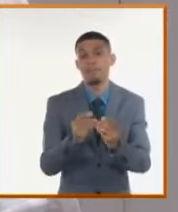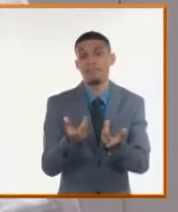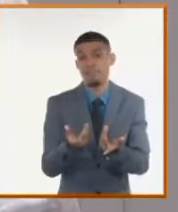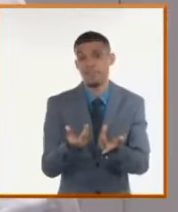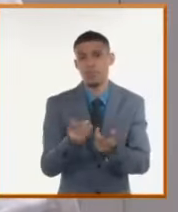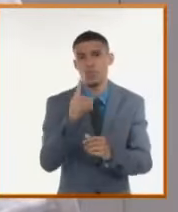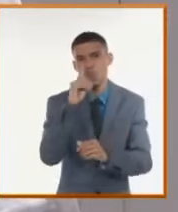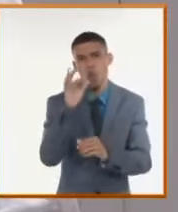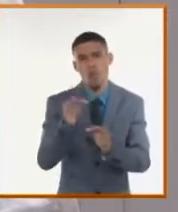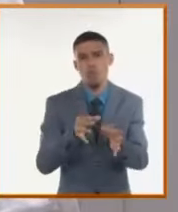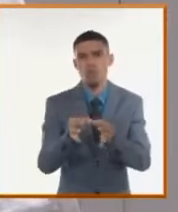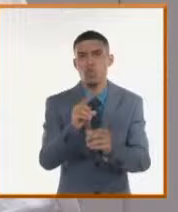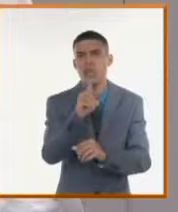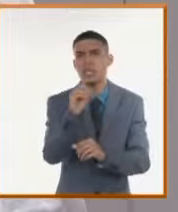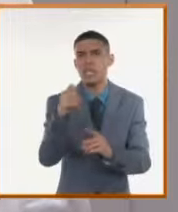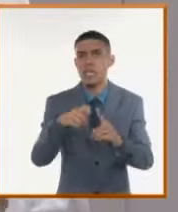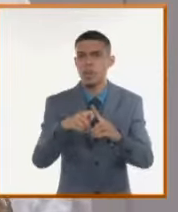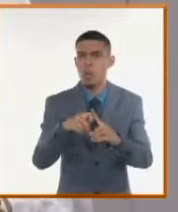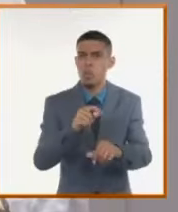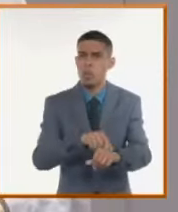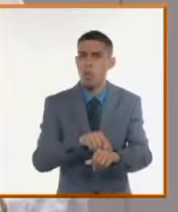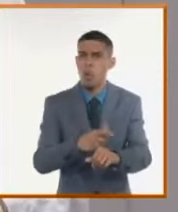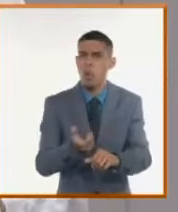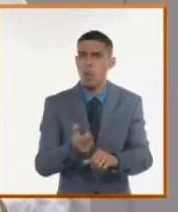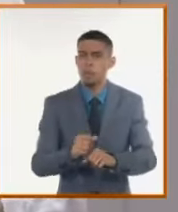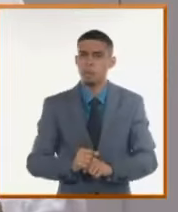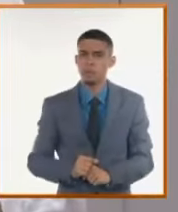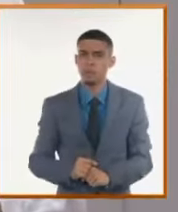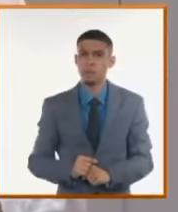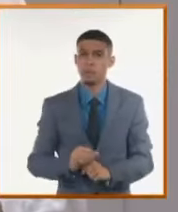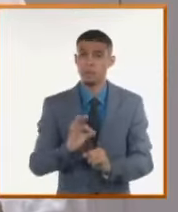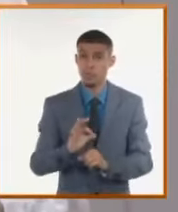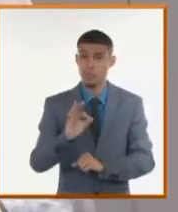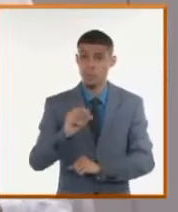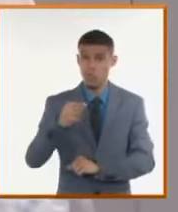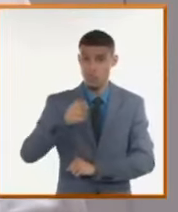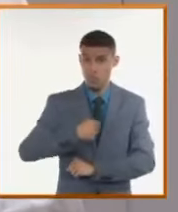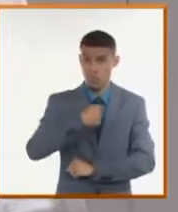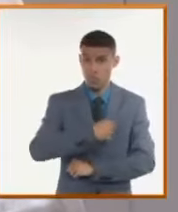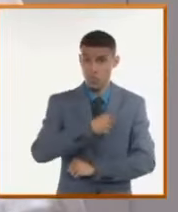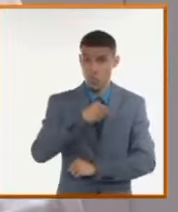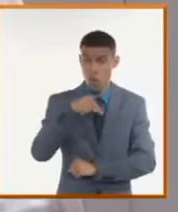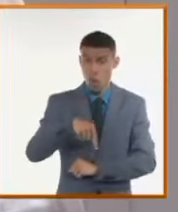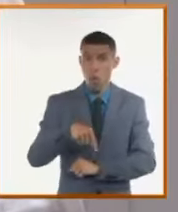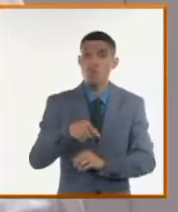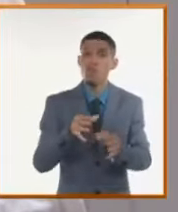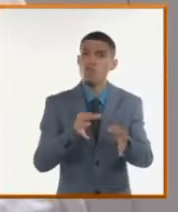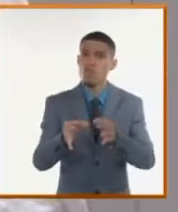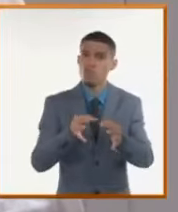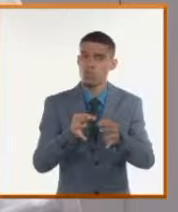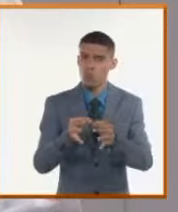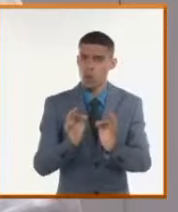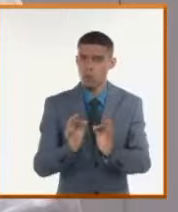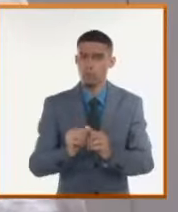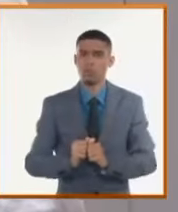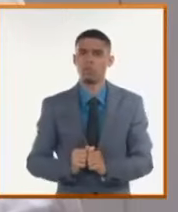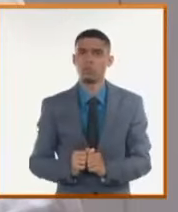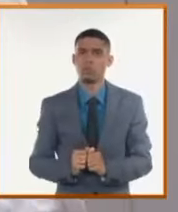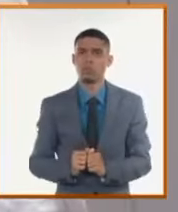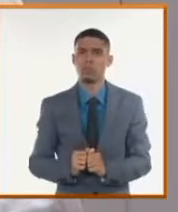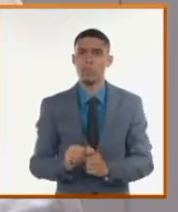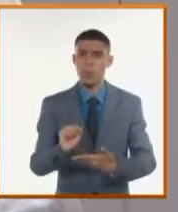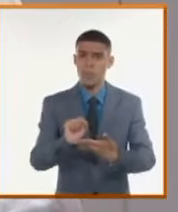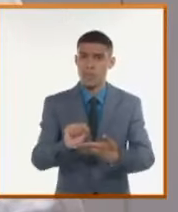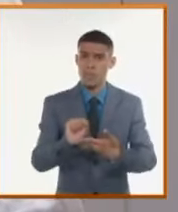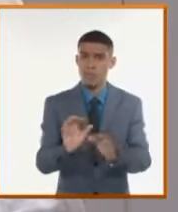90 100 km porh sin embargo los vagones que hoy sobreviven Por decirlo de alguna manera en este servicio